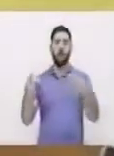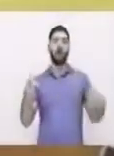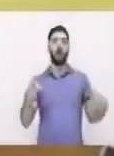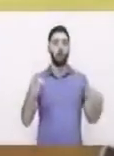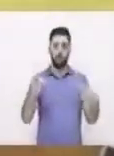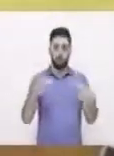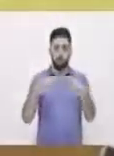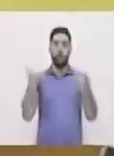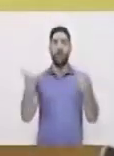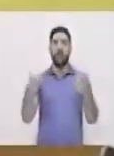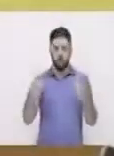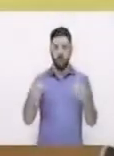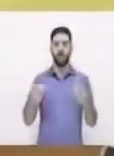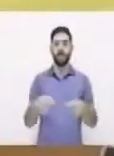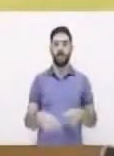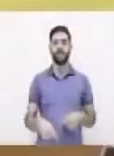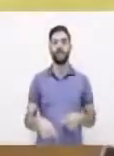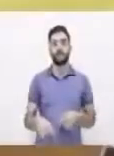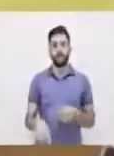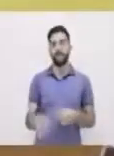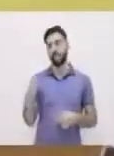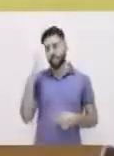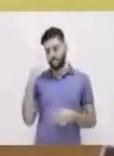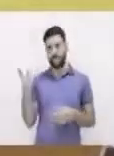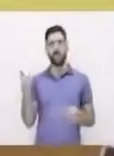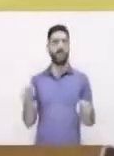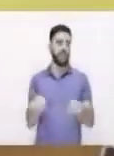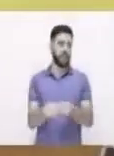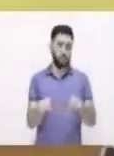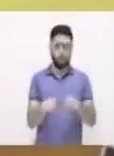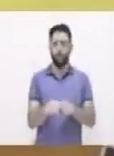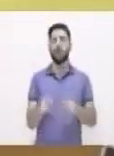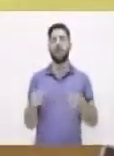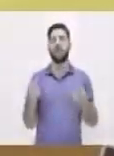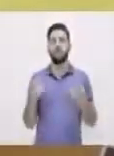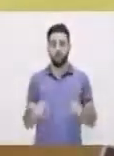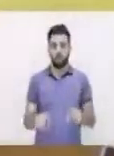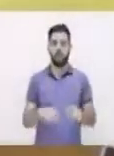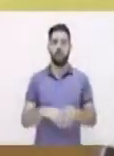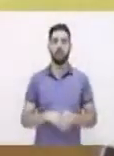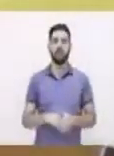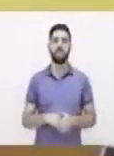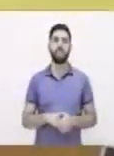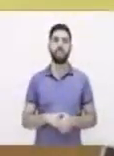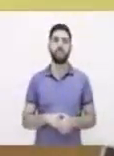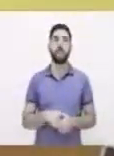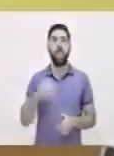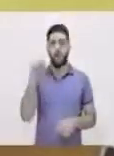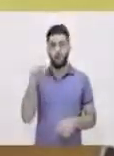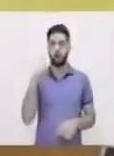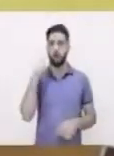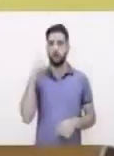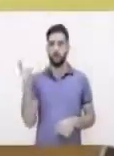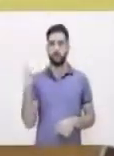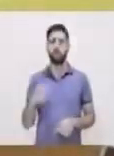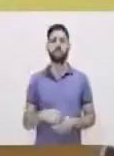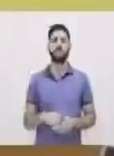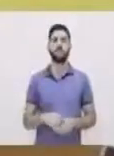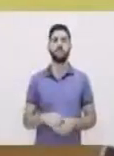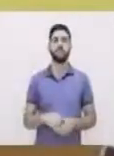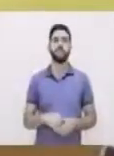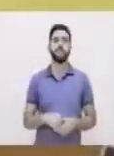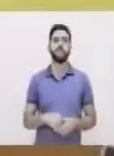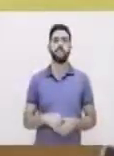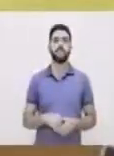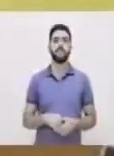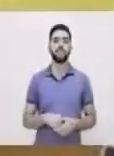¿observamos? ¿Sí? Podemos jugar entonces con las monedas. 2 monedas grandes, que serán los 2